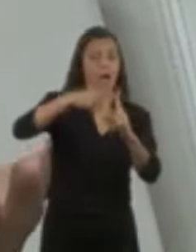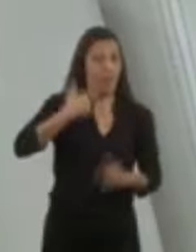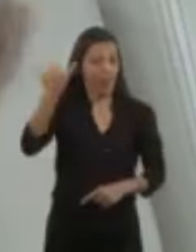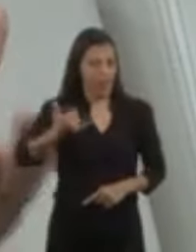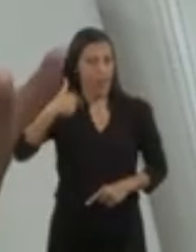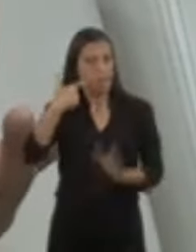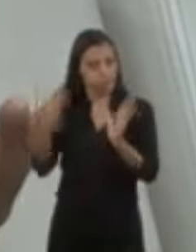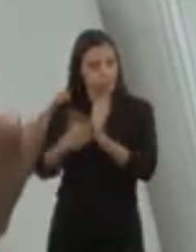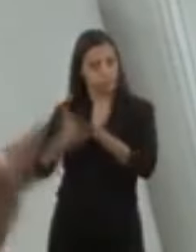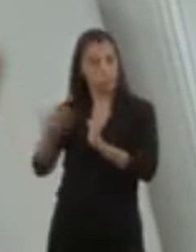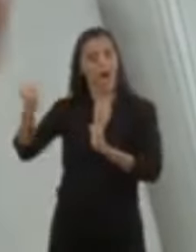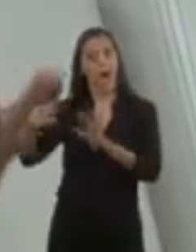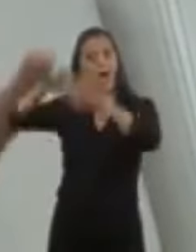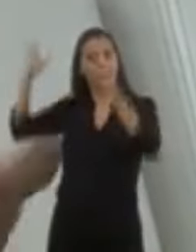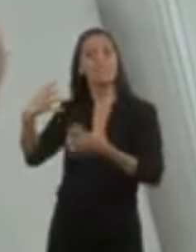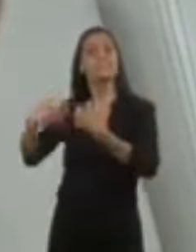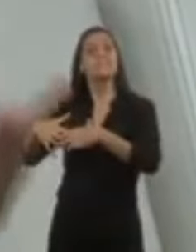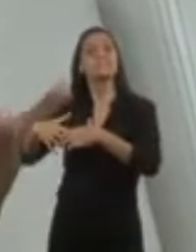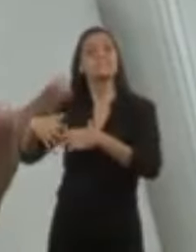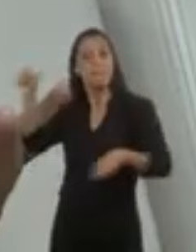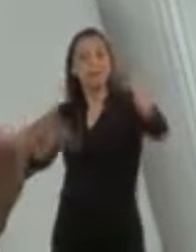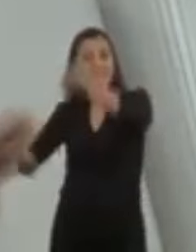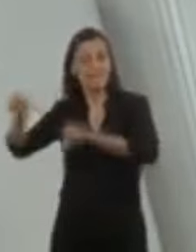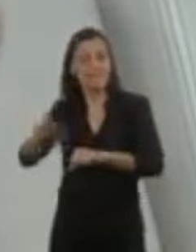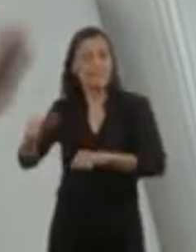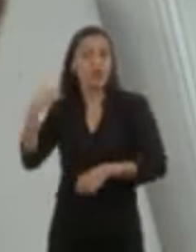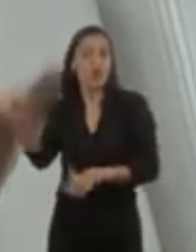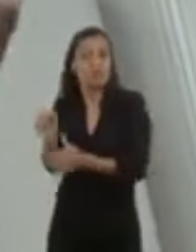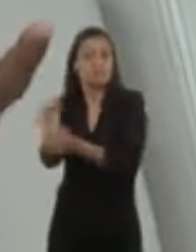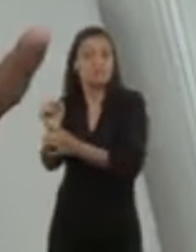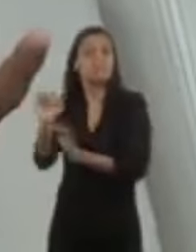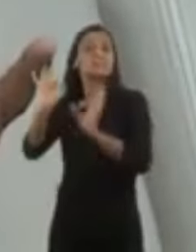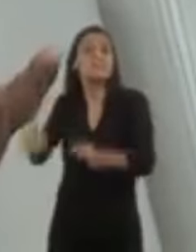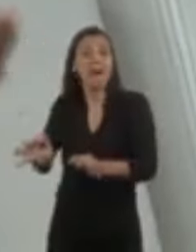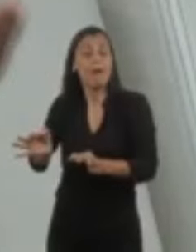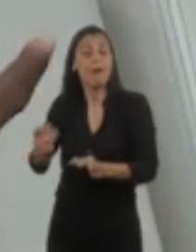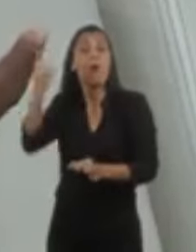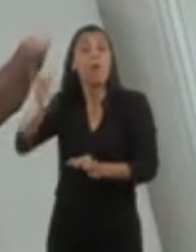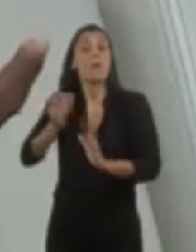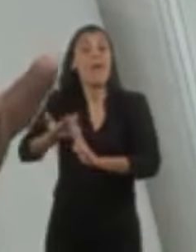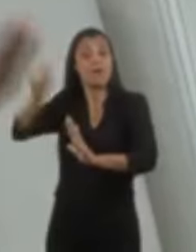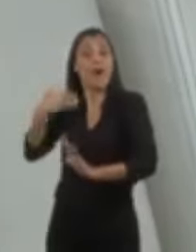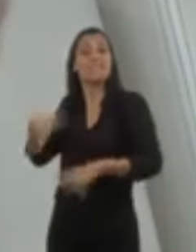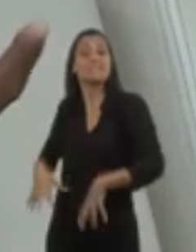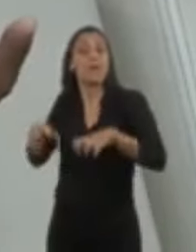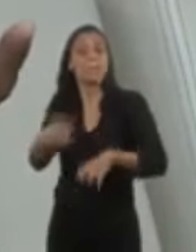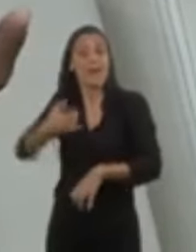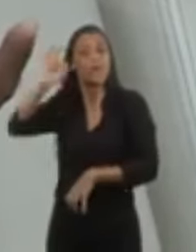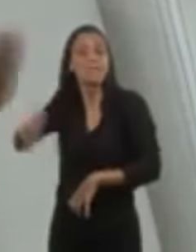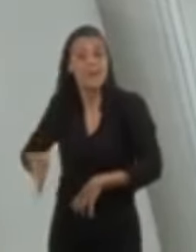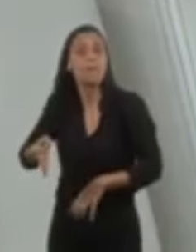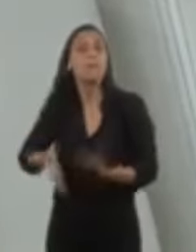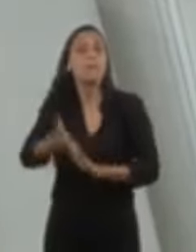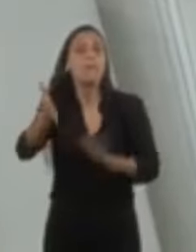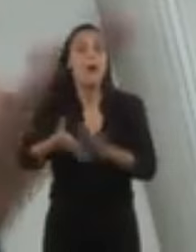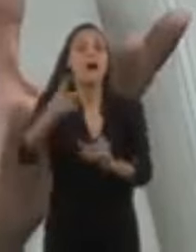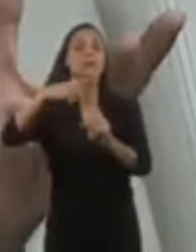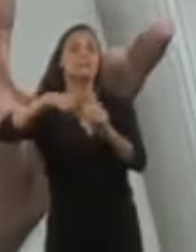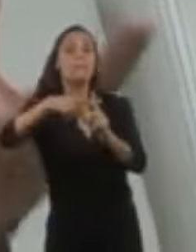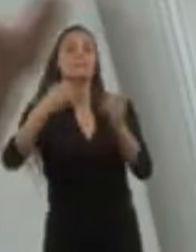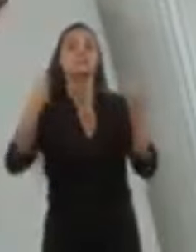científico muy importante y ya se conoce desde un año antes Cuál es la situación ecológica que va a haber y de temperaturas que va a haber Yo no lo